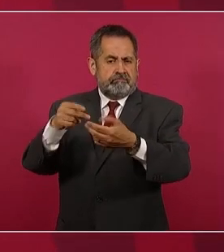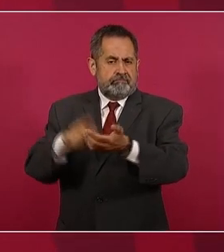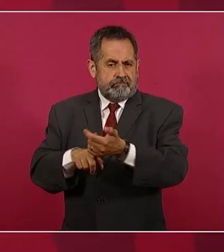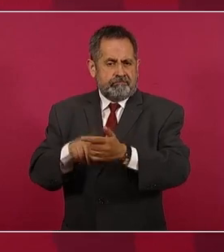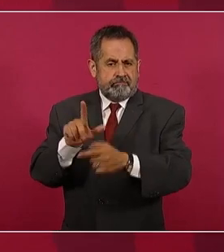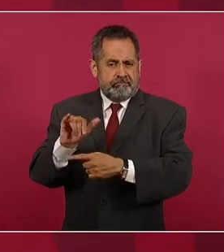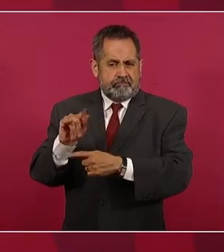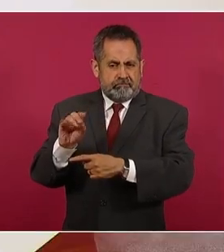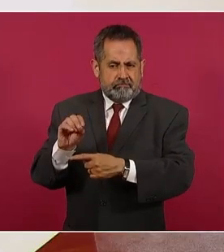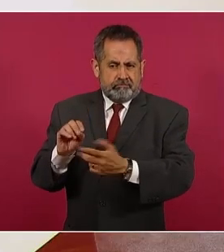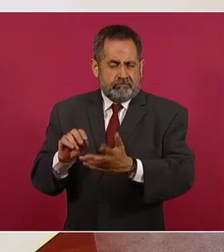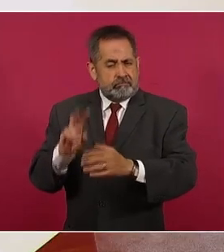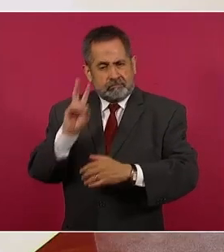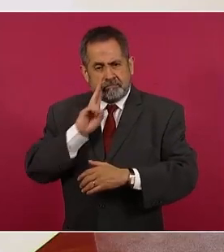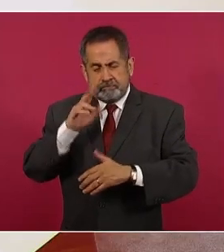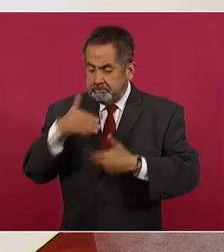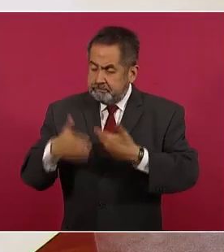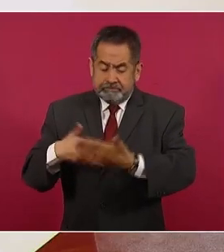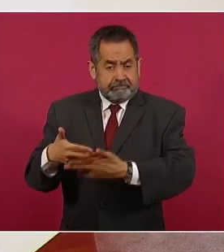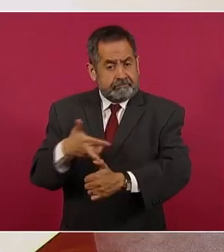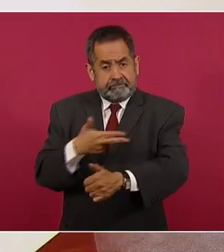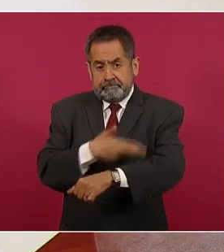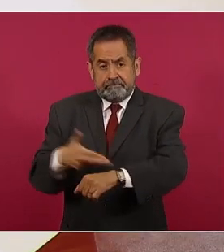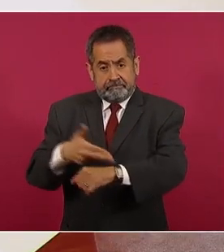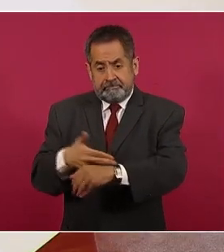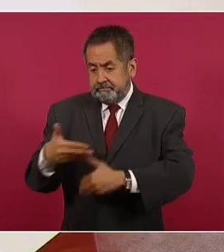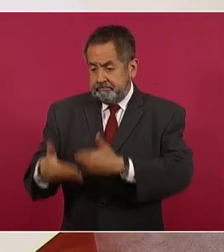y empezar a trabajar ya